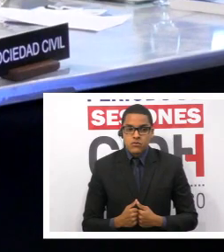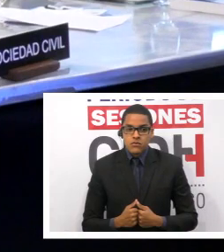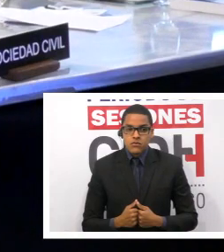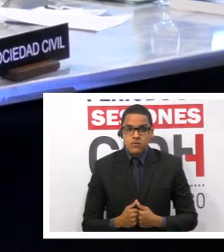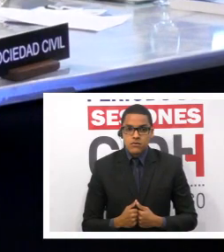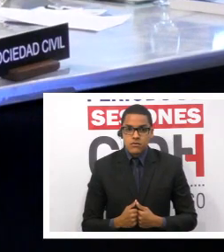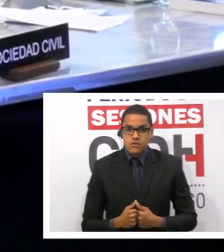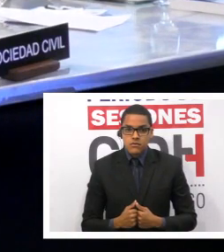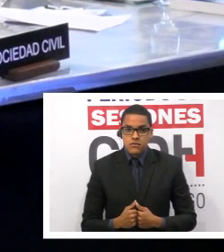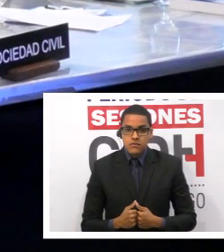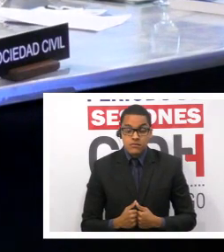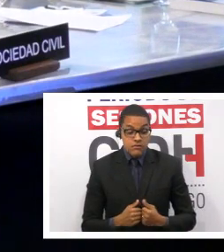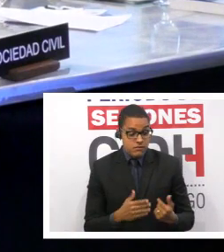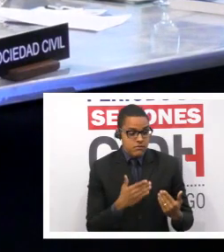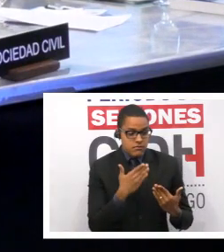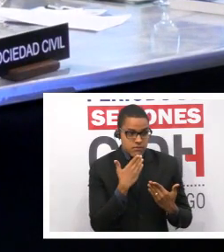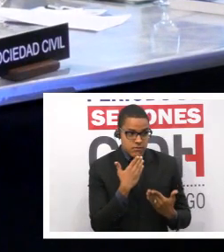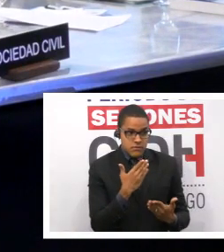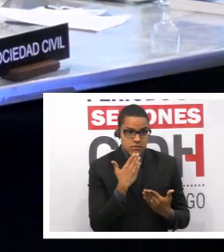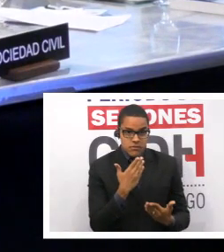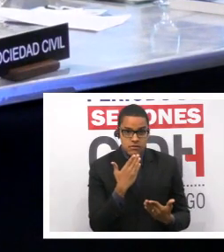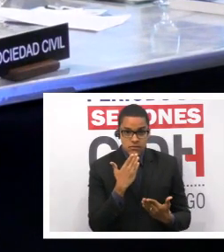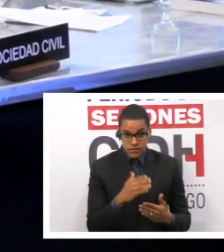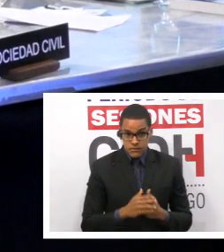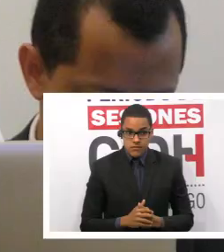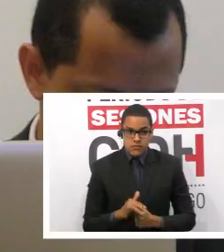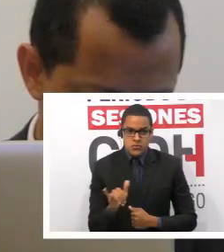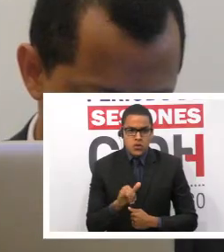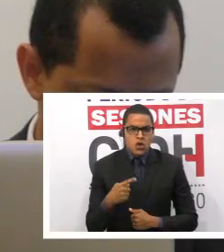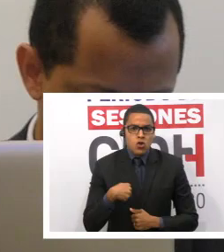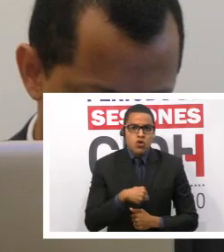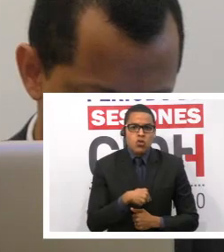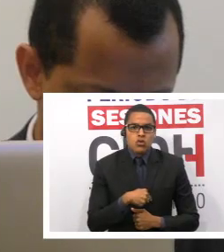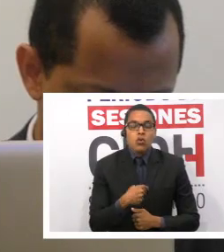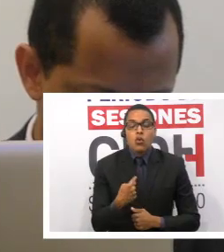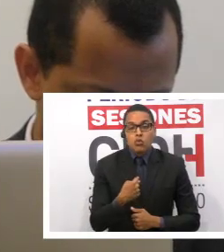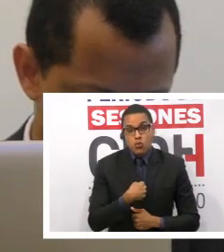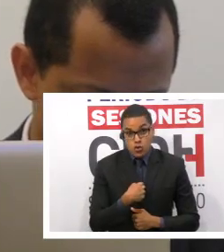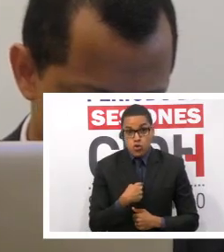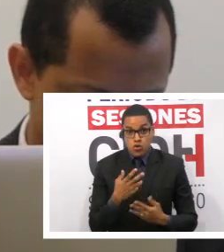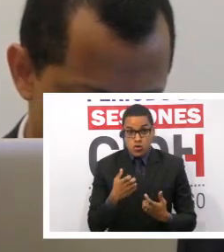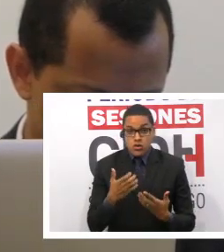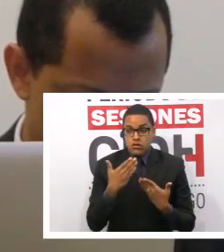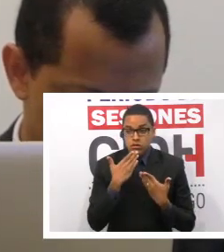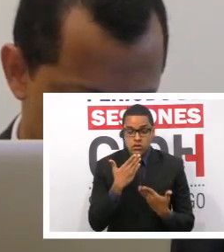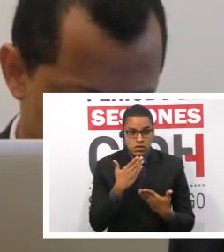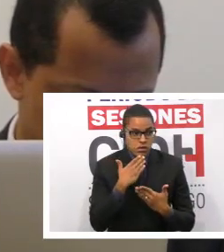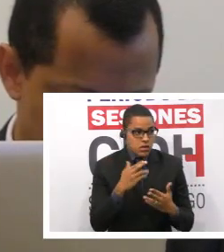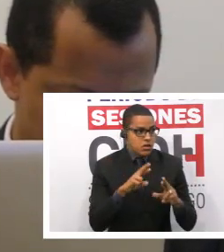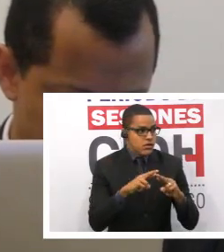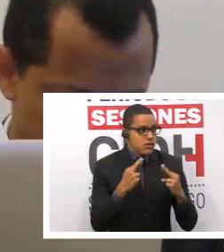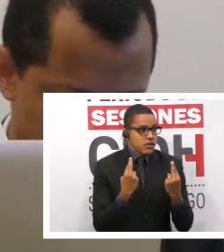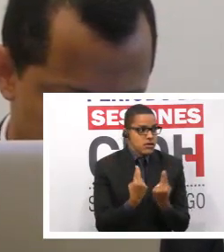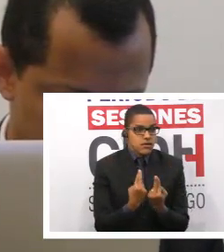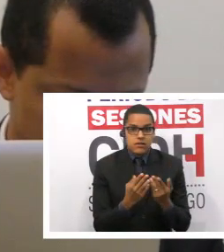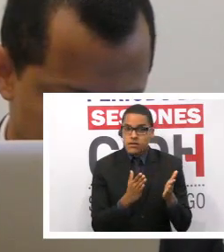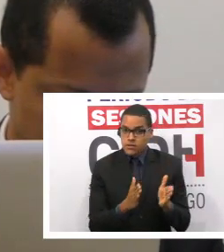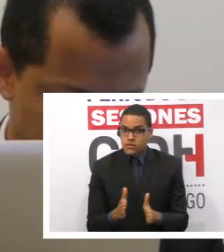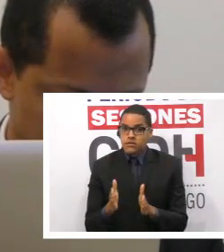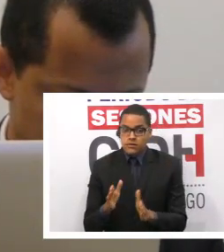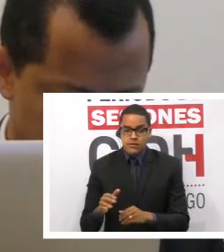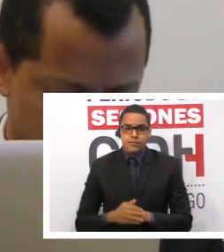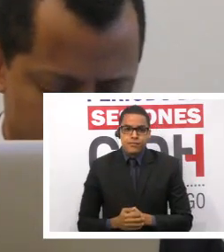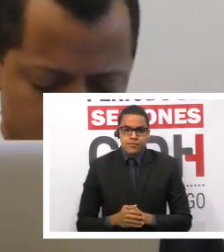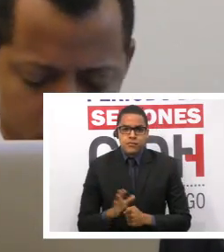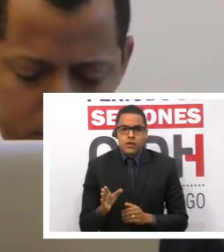muchas gracias simplemente también por agradecer la oportunidad por esta audiencia e insistir que en el caso colombiano la